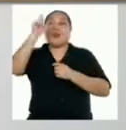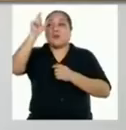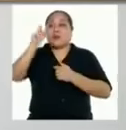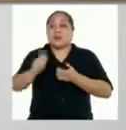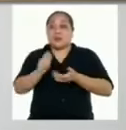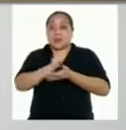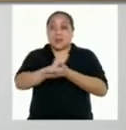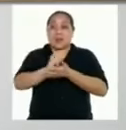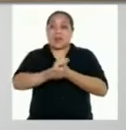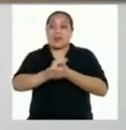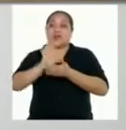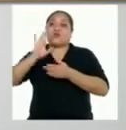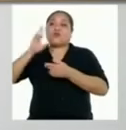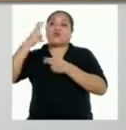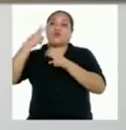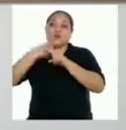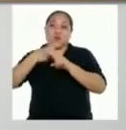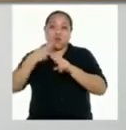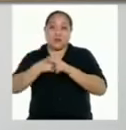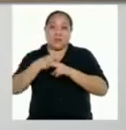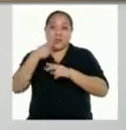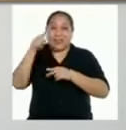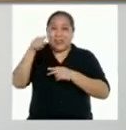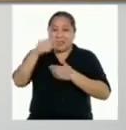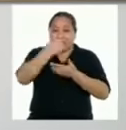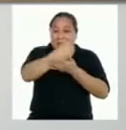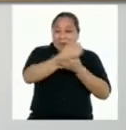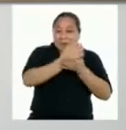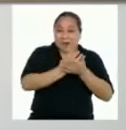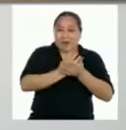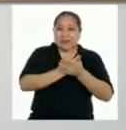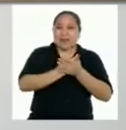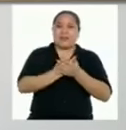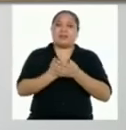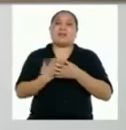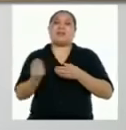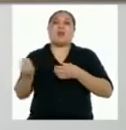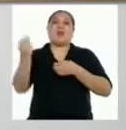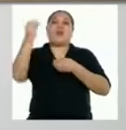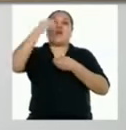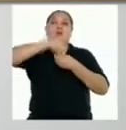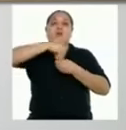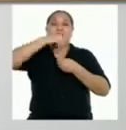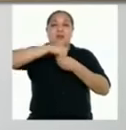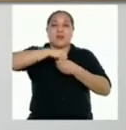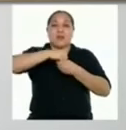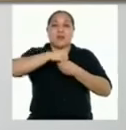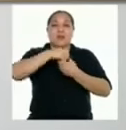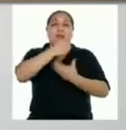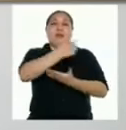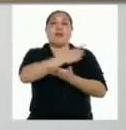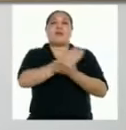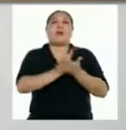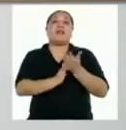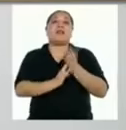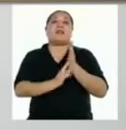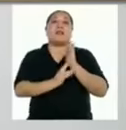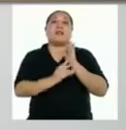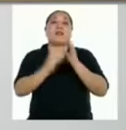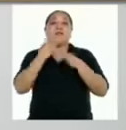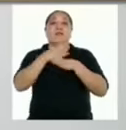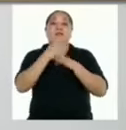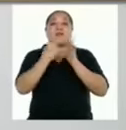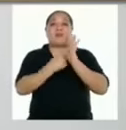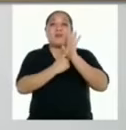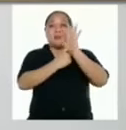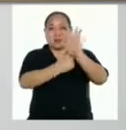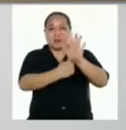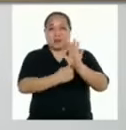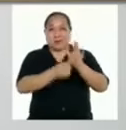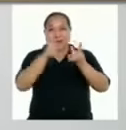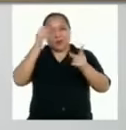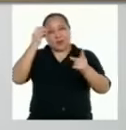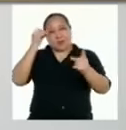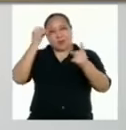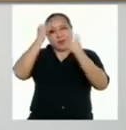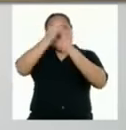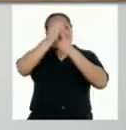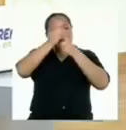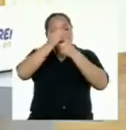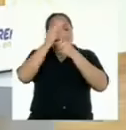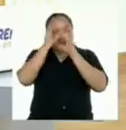nombre. Estos elementos son parte del formato de presentación porque tiene un